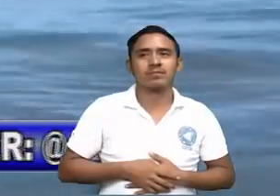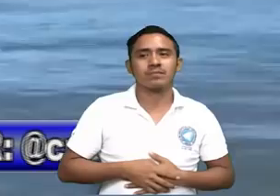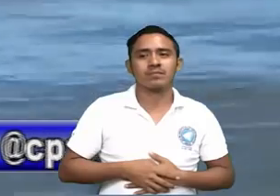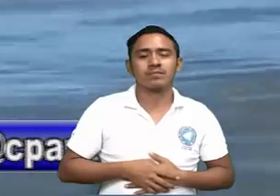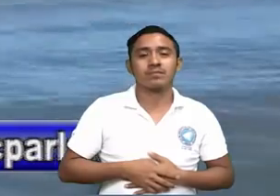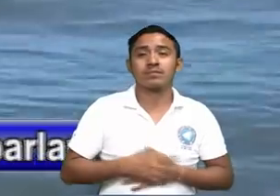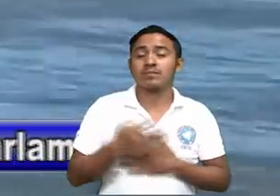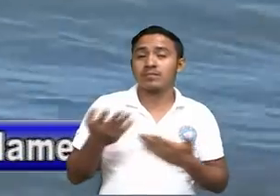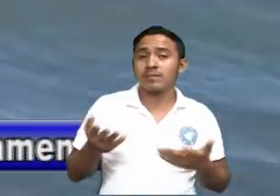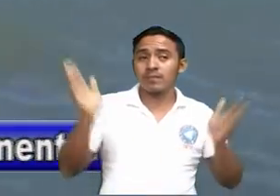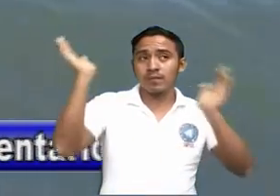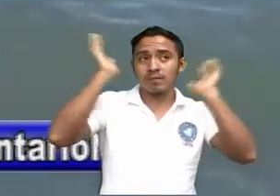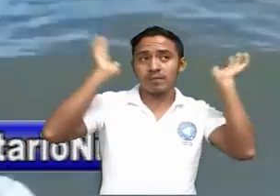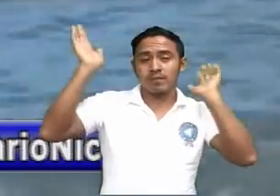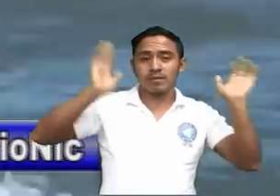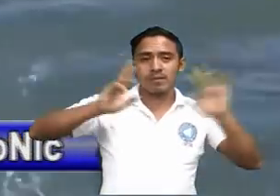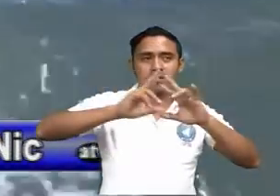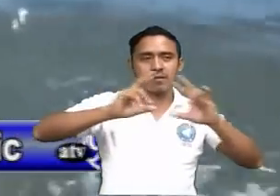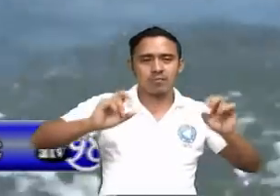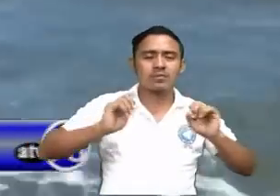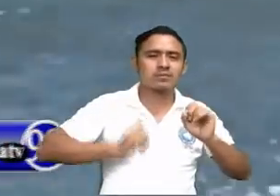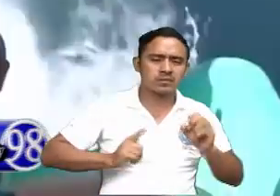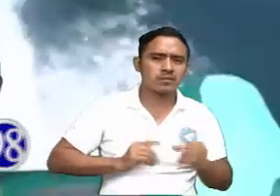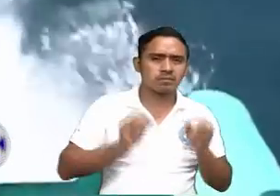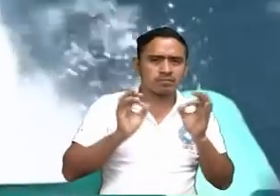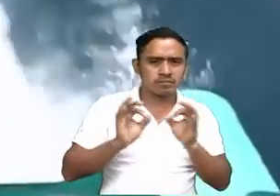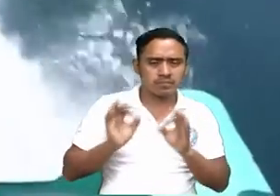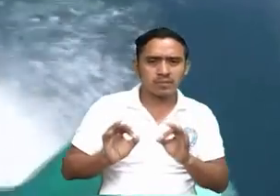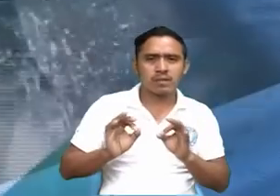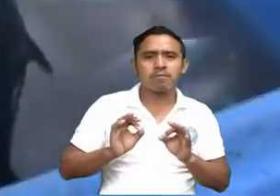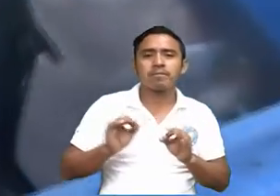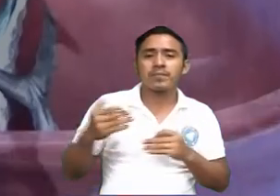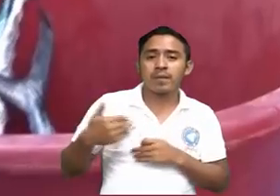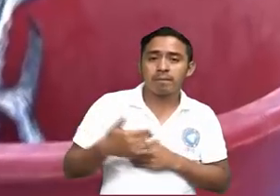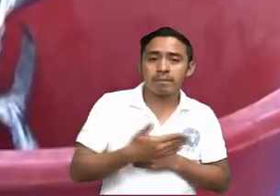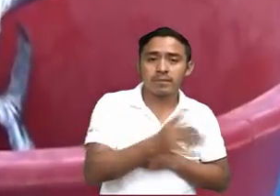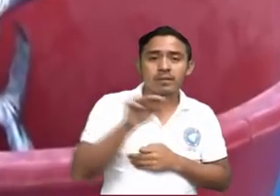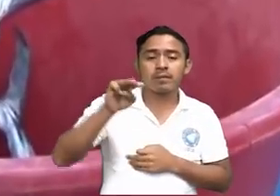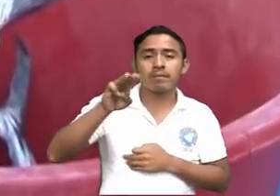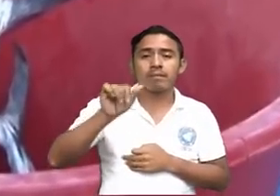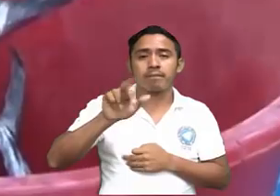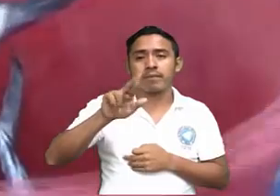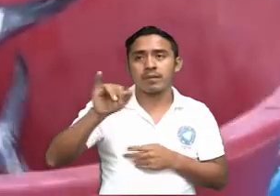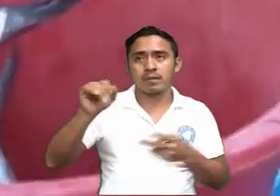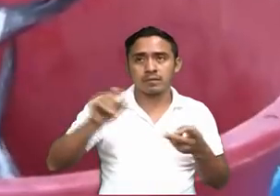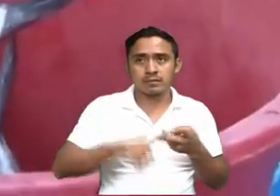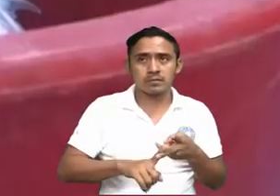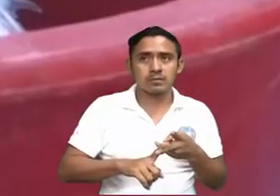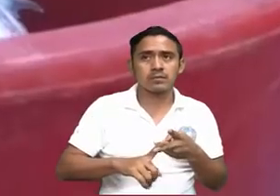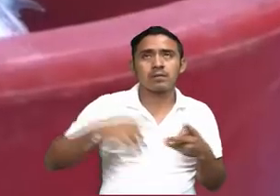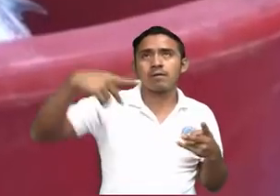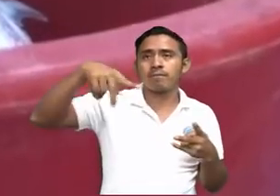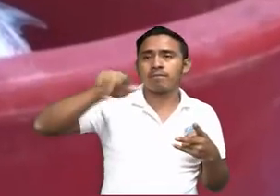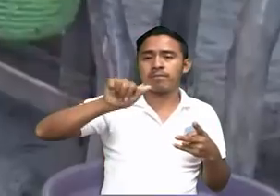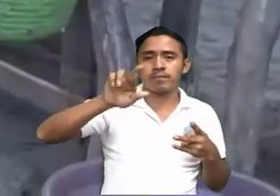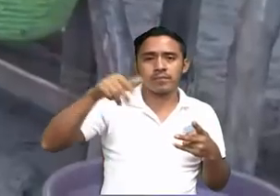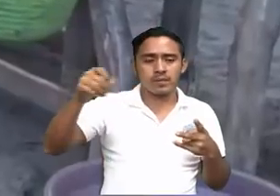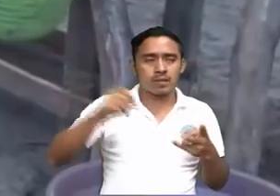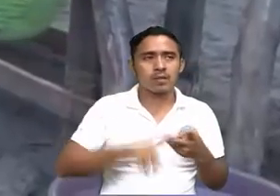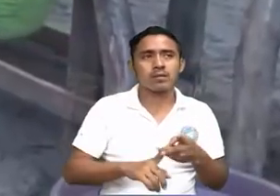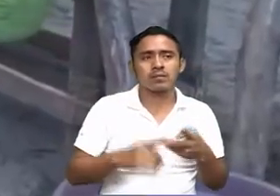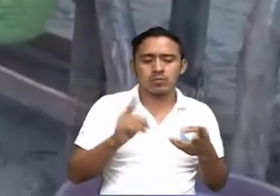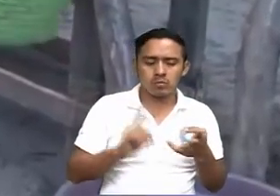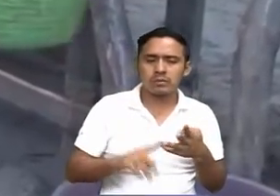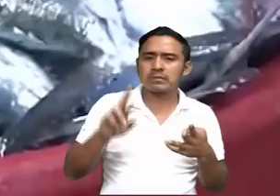Los mercados de Nicaragua se encuentran abastecidos de pescados y marisco como pargo rojo y dorado, lunarejo, curvina,